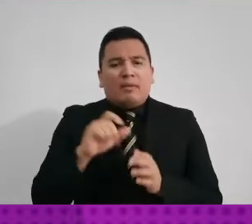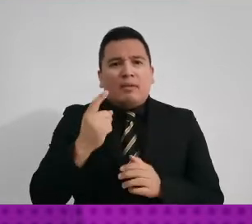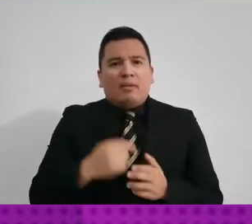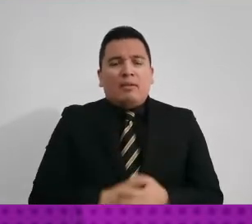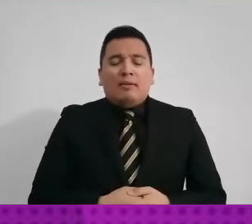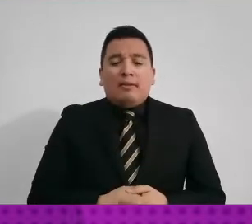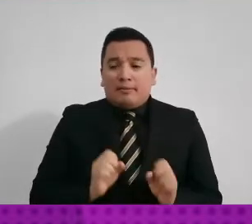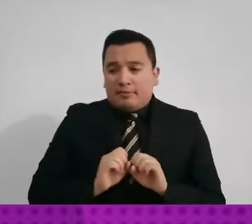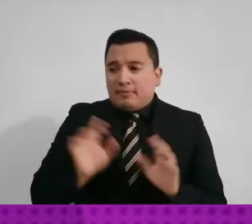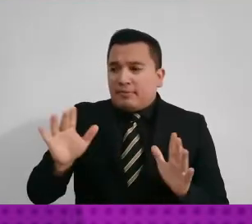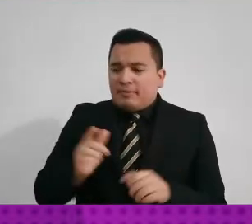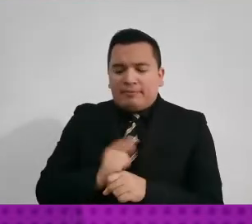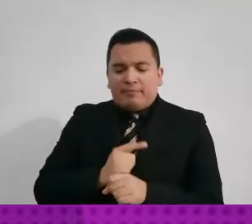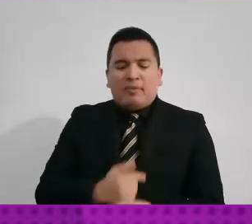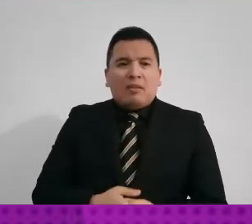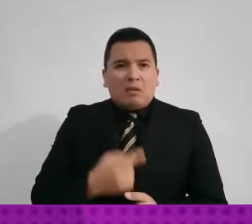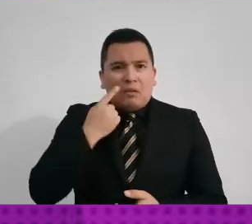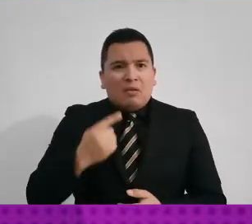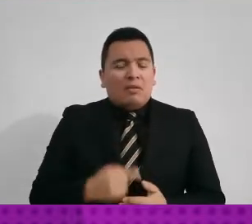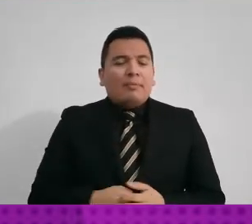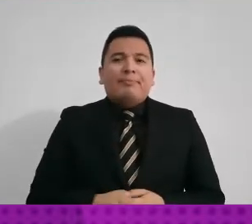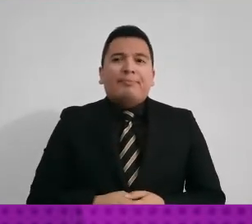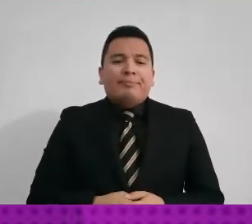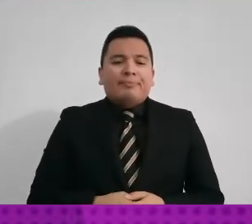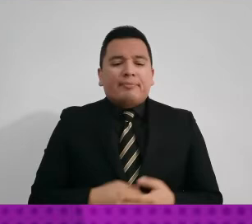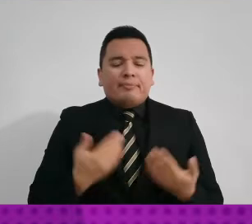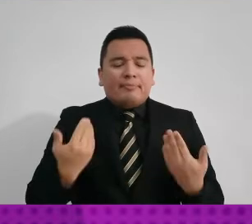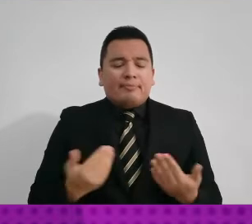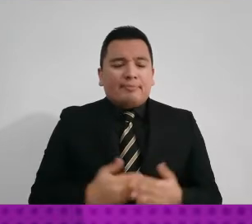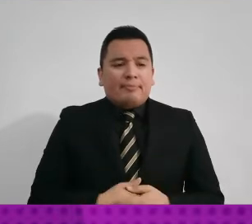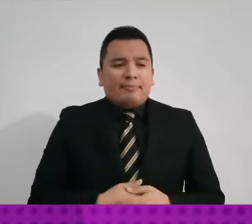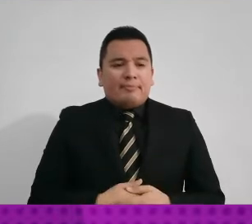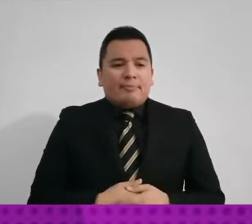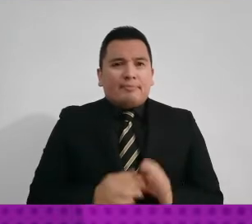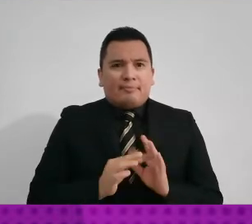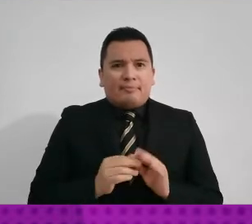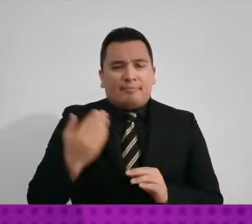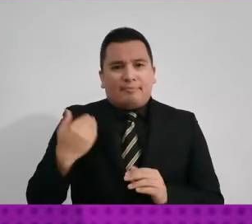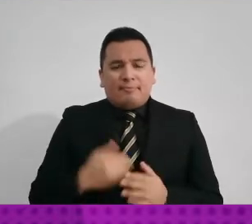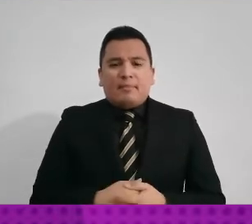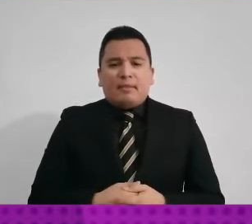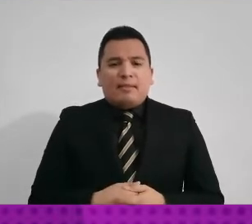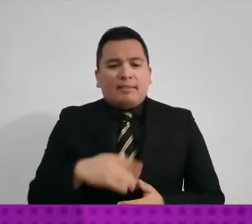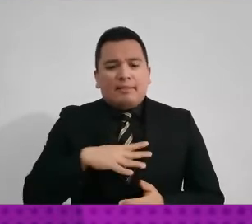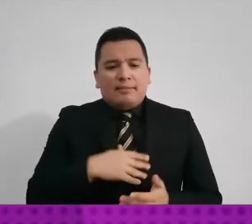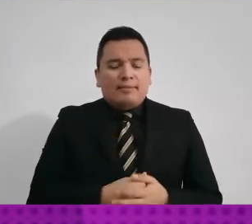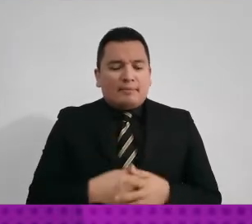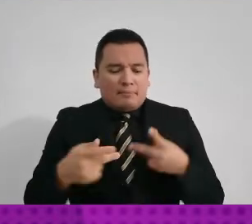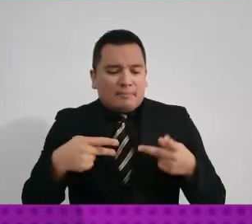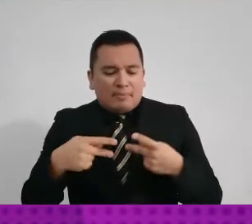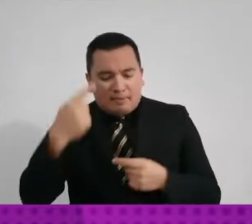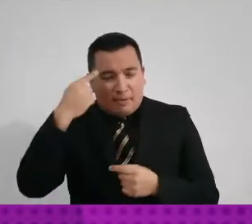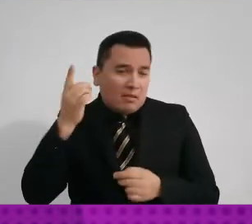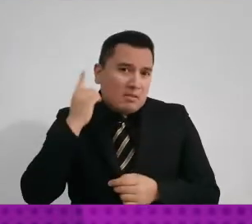2021. Claro que sí, licenciado. El proceso arranca, el proceso local, es decir, mencionaba usted ahorita acertadamente que va a haber un